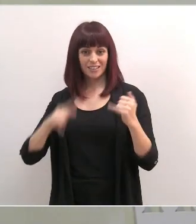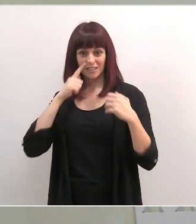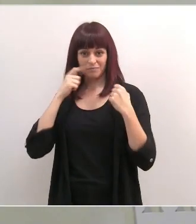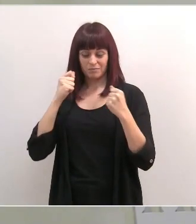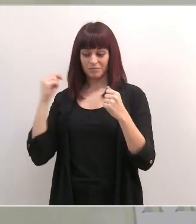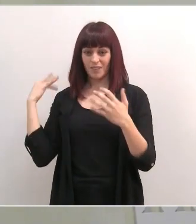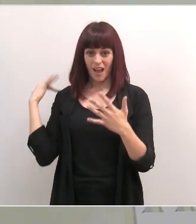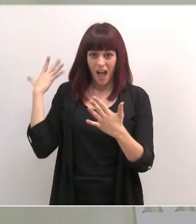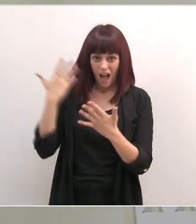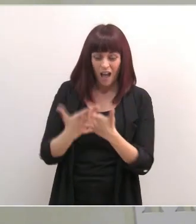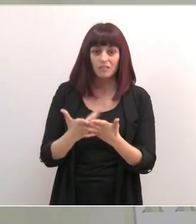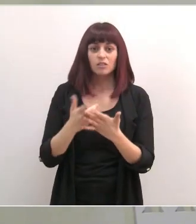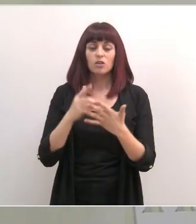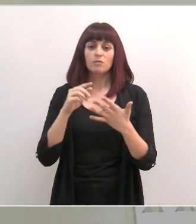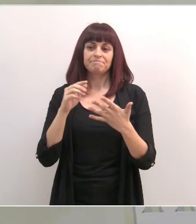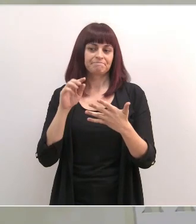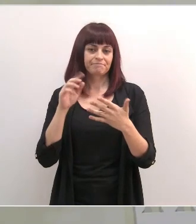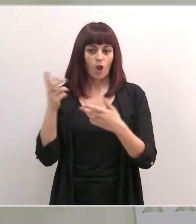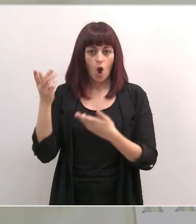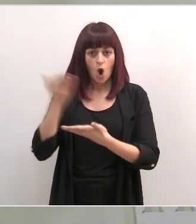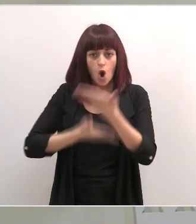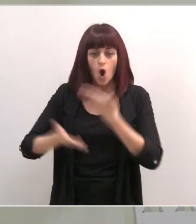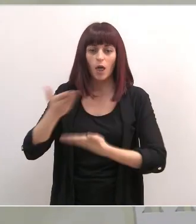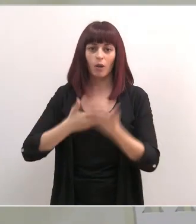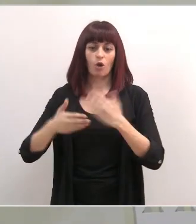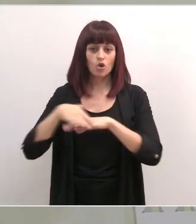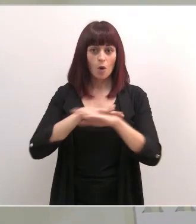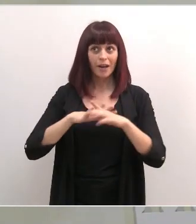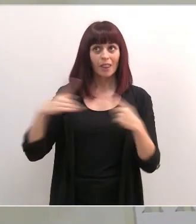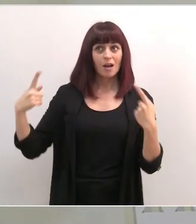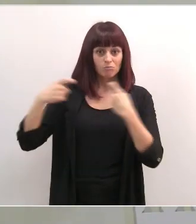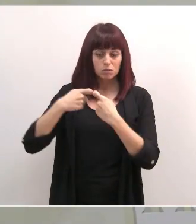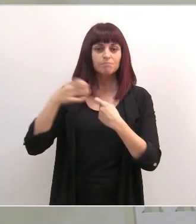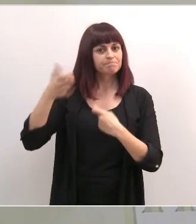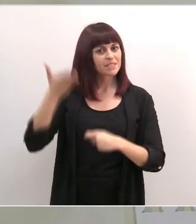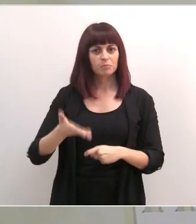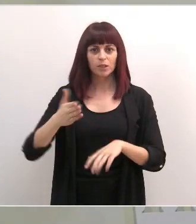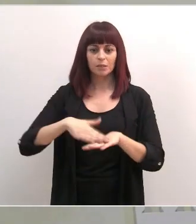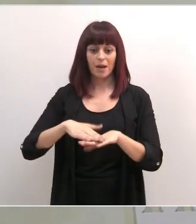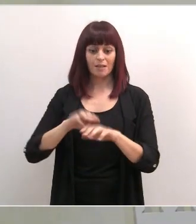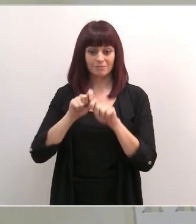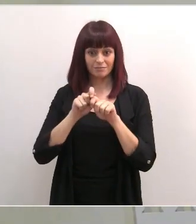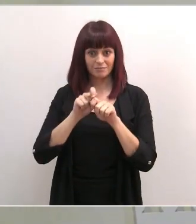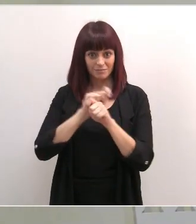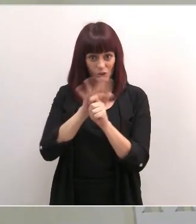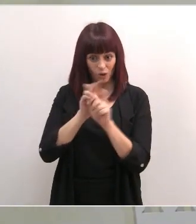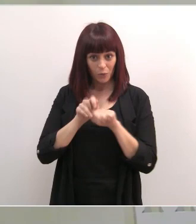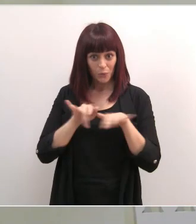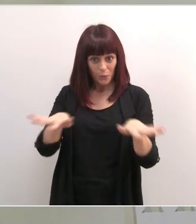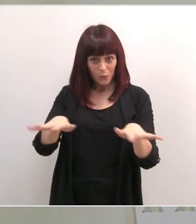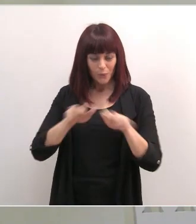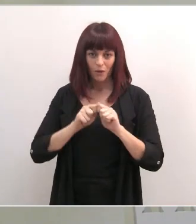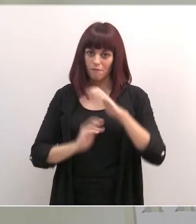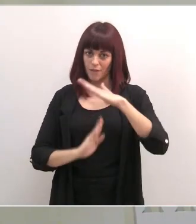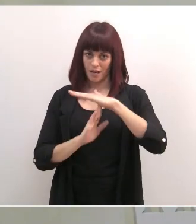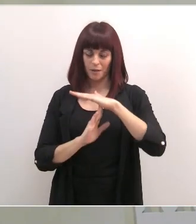la transparencia y la confianza mutua han sido factores decisivos a la hora de frenar el coronavirus y a la espera de contestación